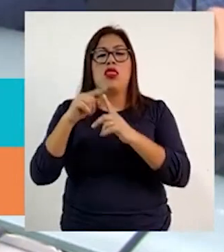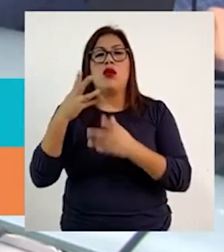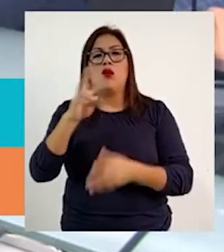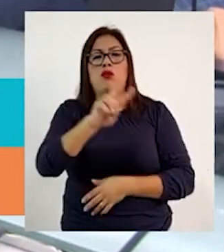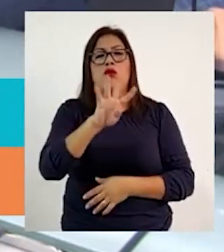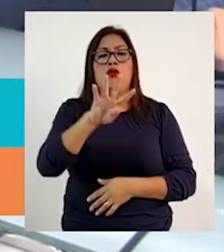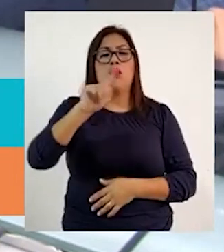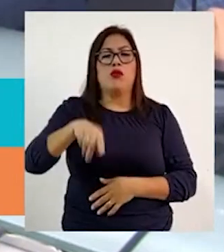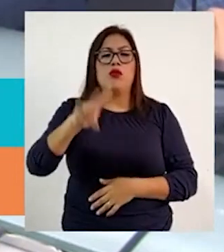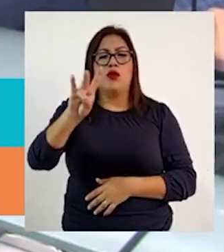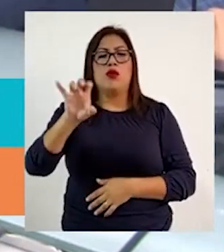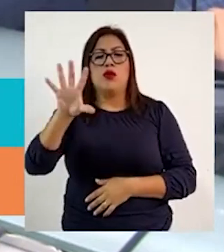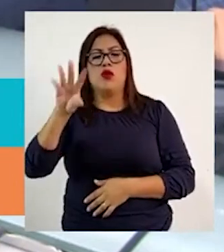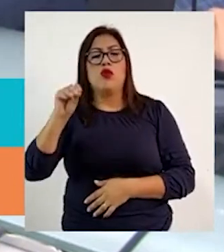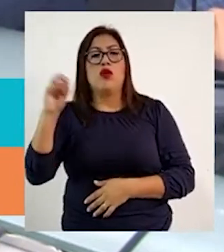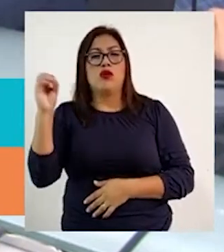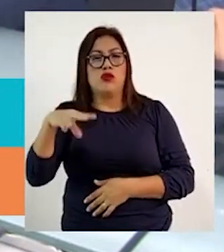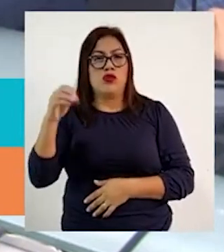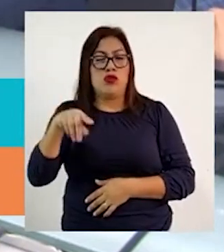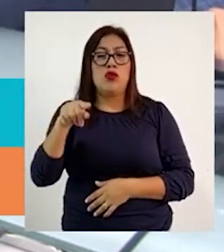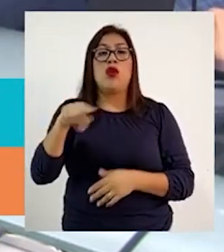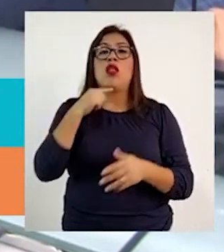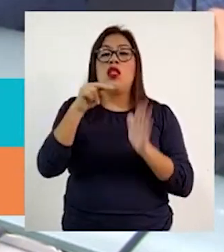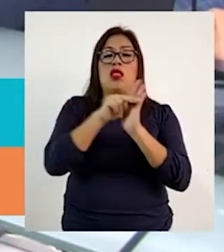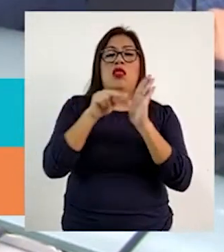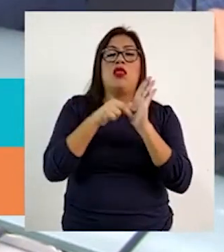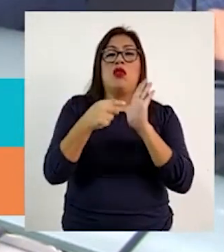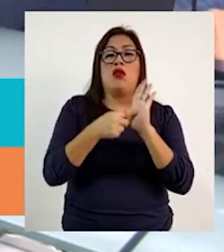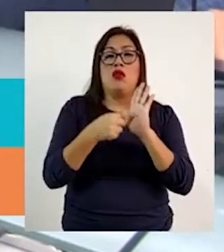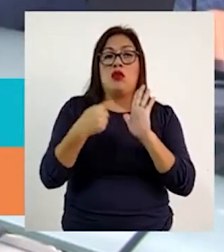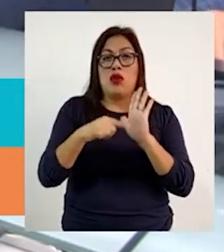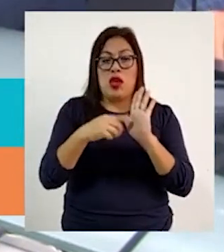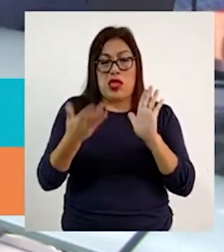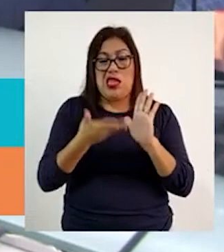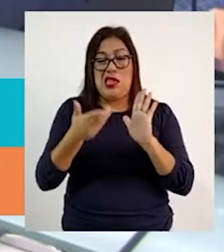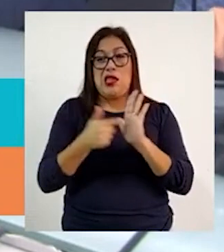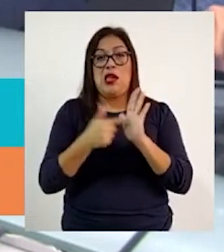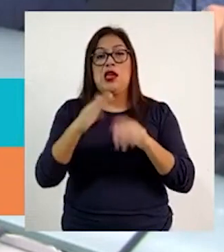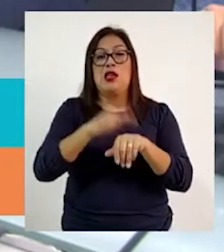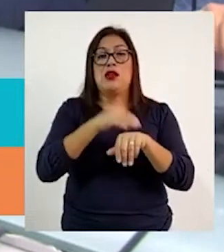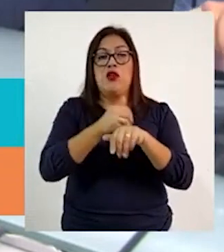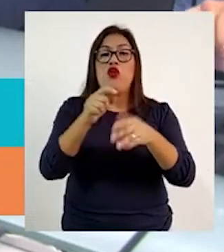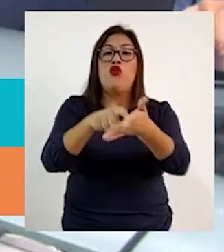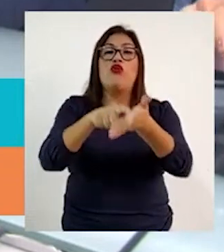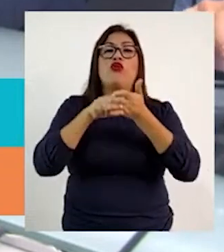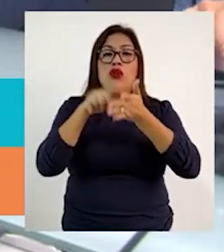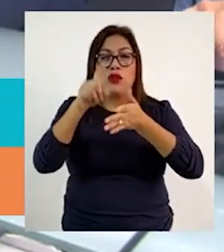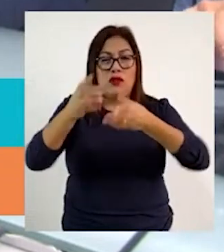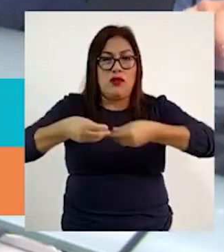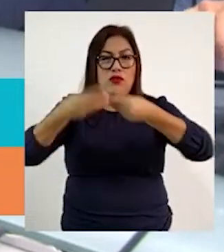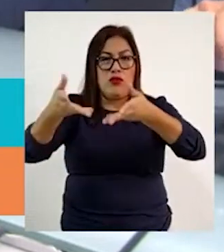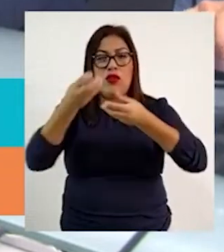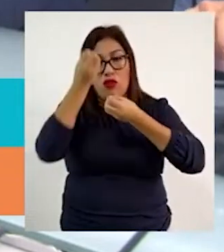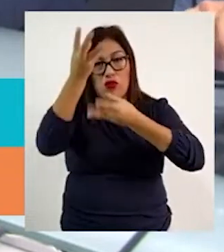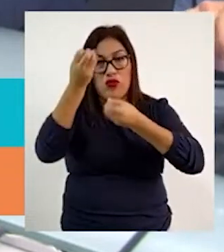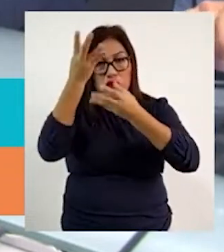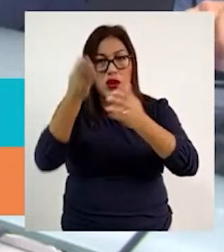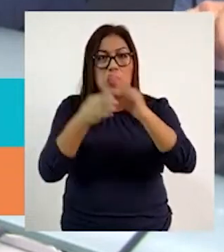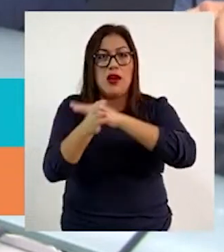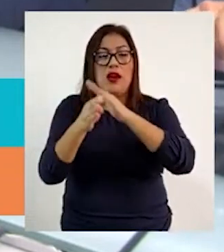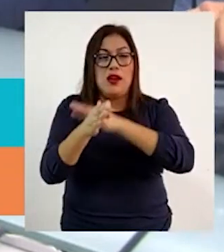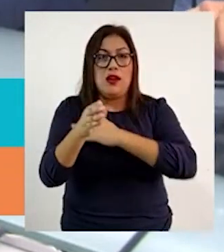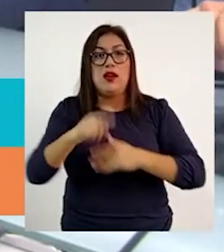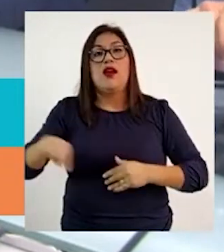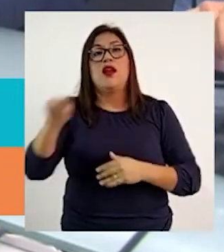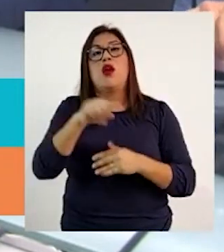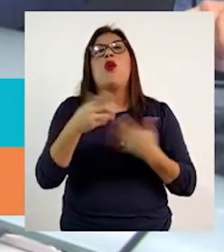24.750 soles, según la normativa vigente que establece la obligación de brindar información accesible a